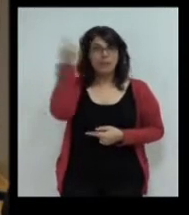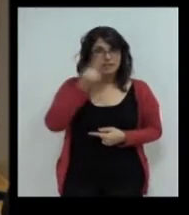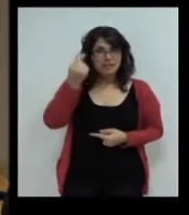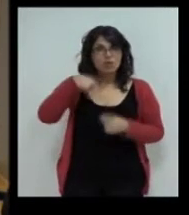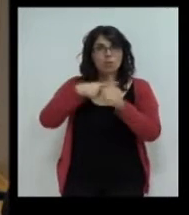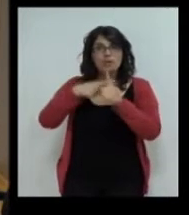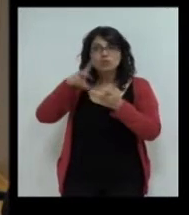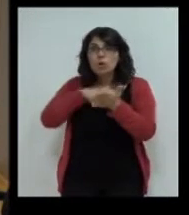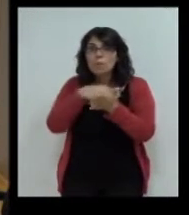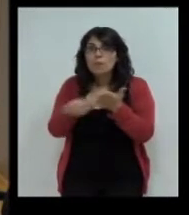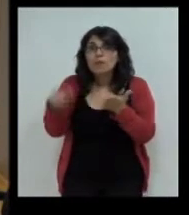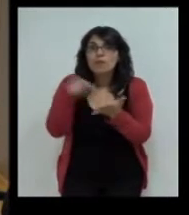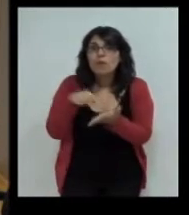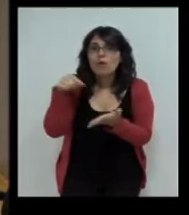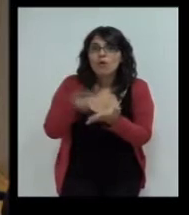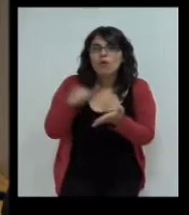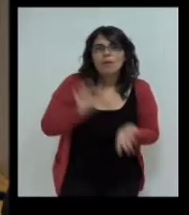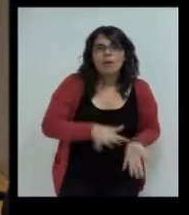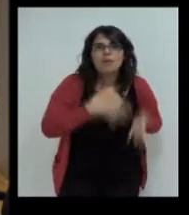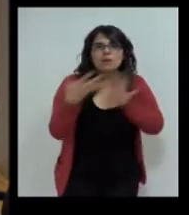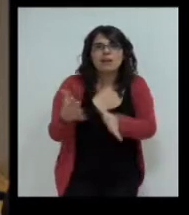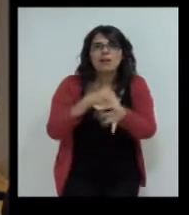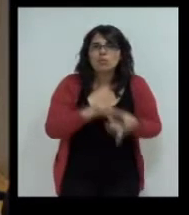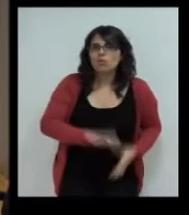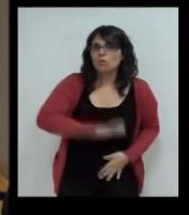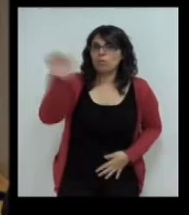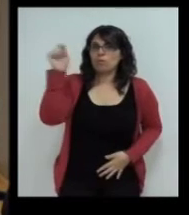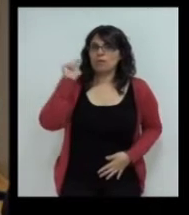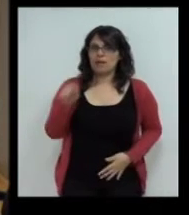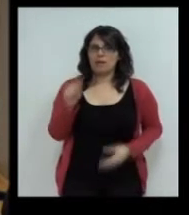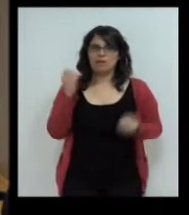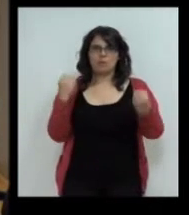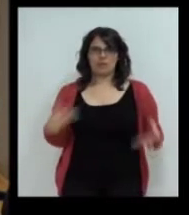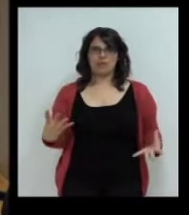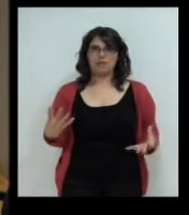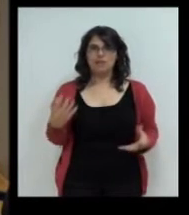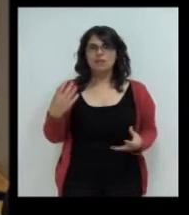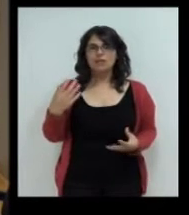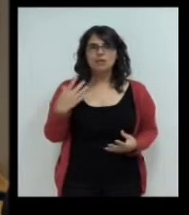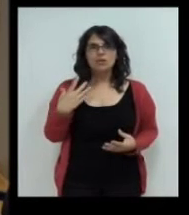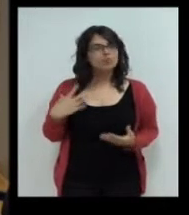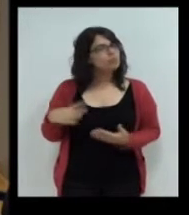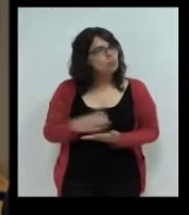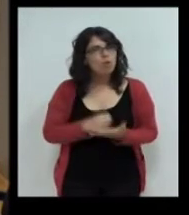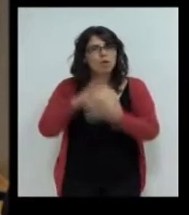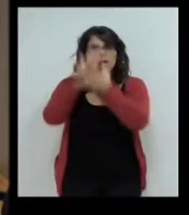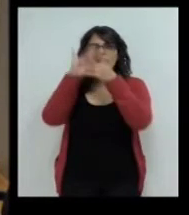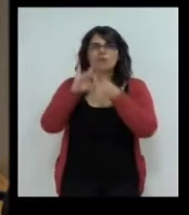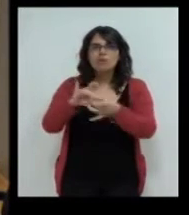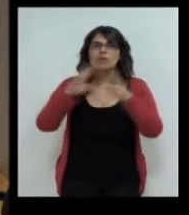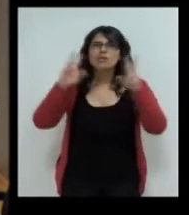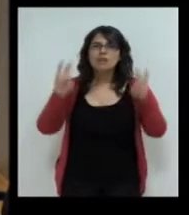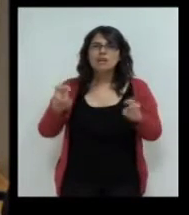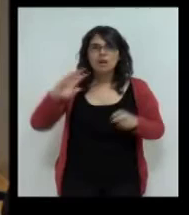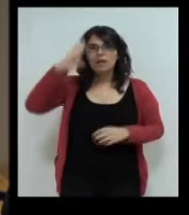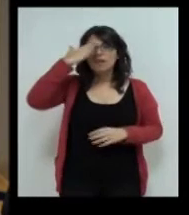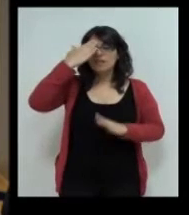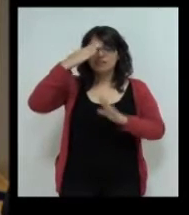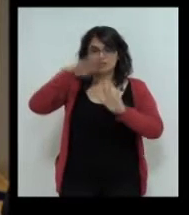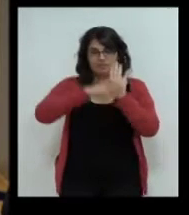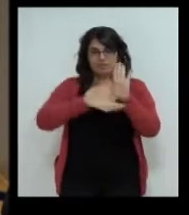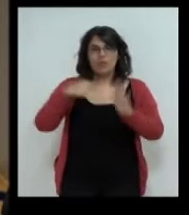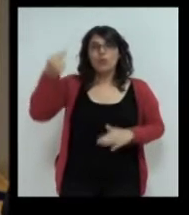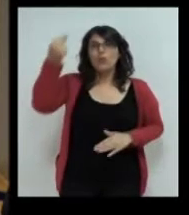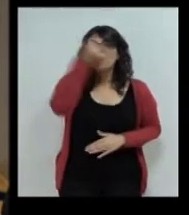de la Convención de Naciones Unidas en el territorio de la Unión Europea, de todo lo que se refiere a la aplicación del principio de diseño universal y